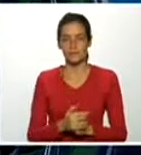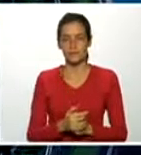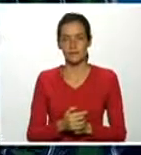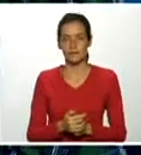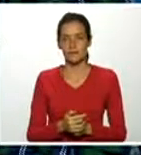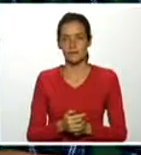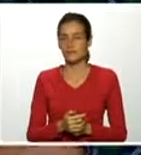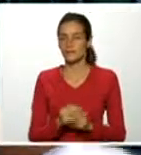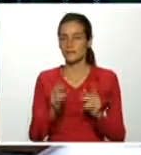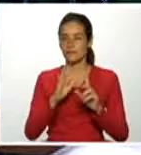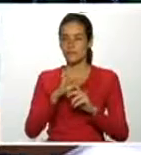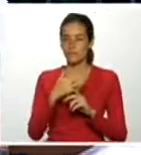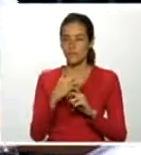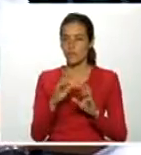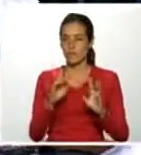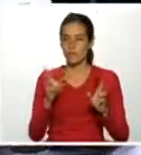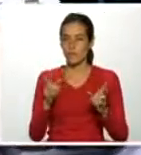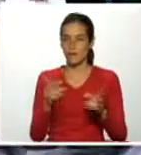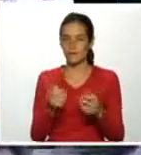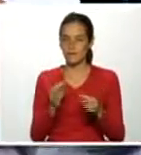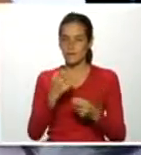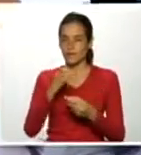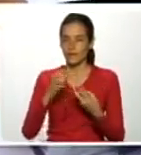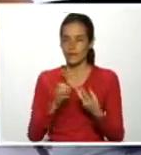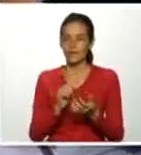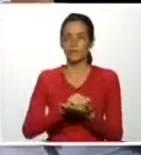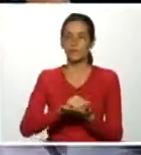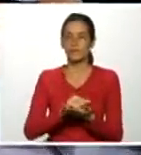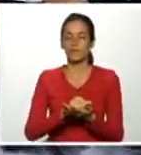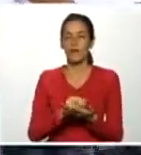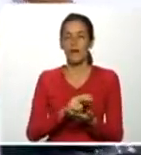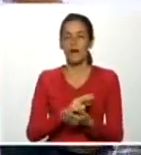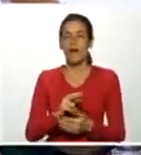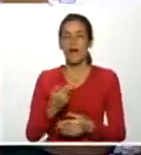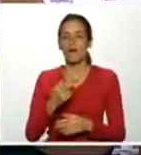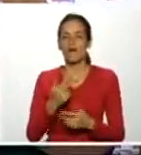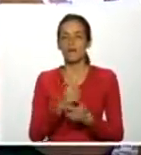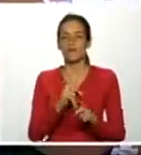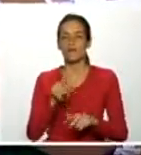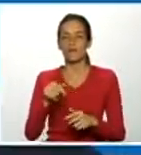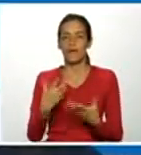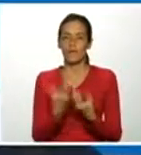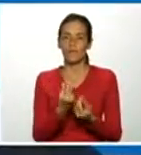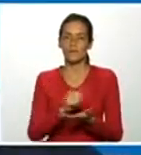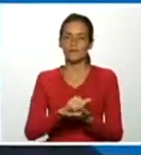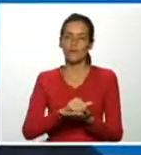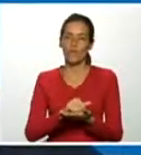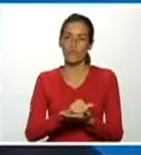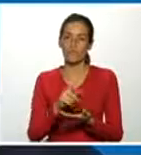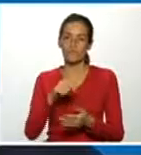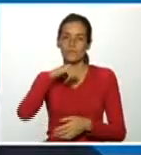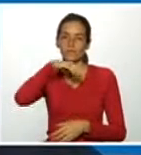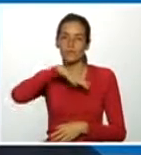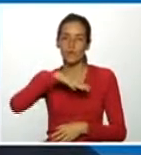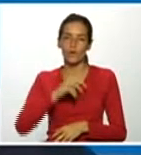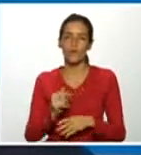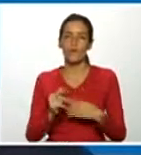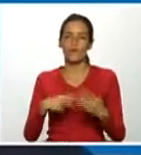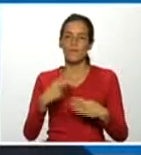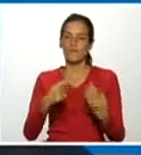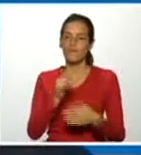el asunto, el tema estratégico del hardware libre, que es el que acompaña al software, ¿no? Es un matrimonio histórico. Yo tengo el